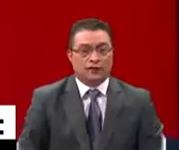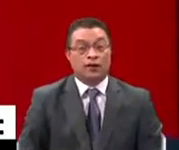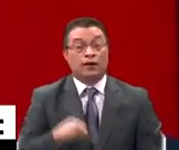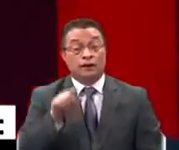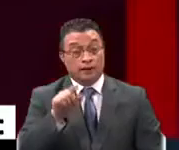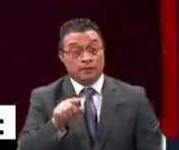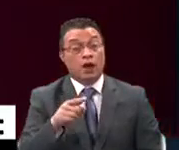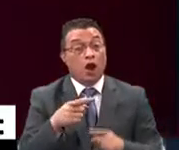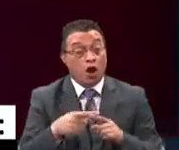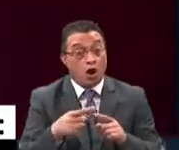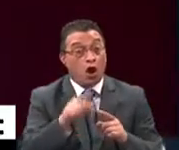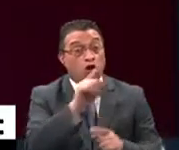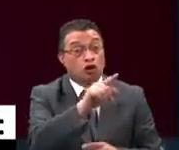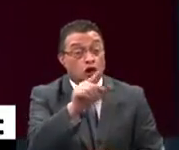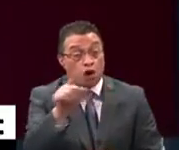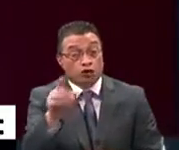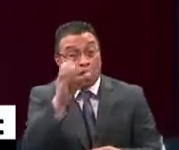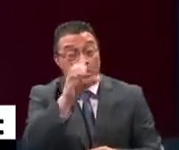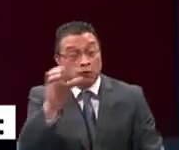en otros actores podría ser,